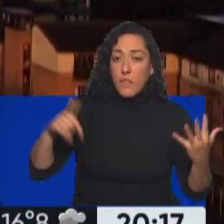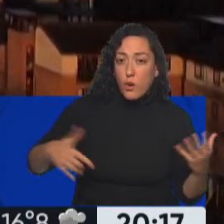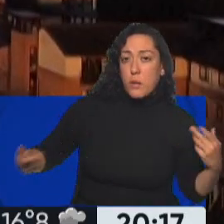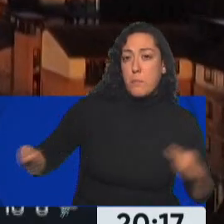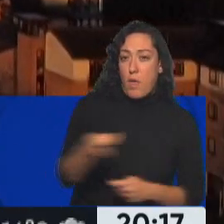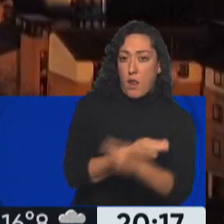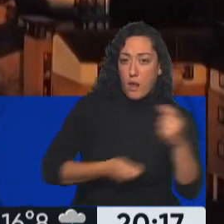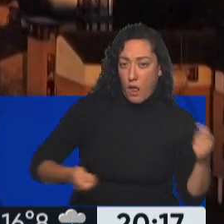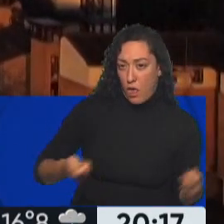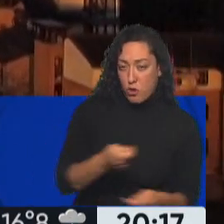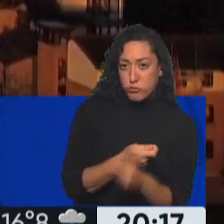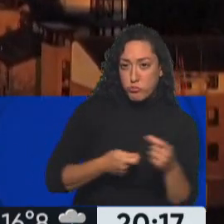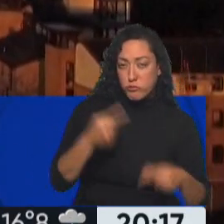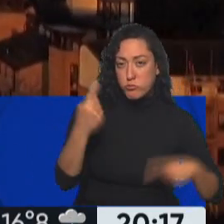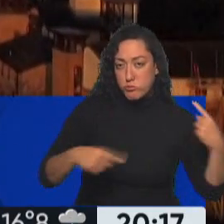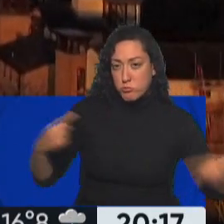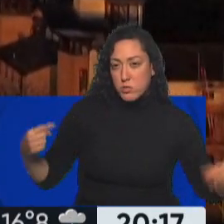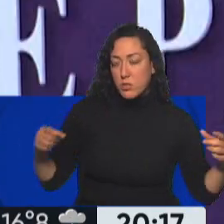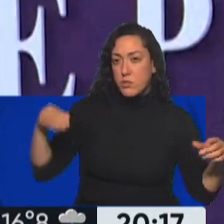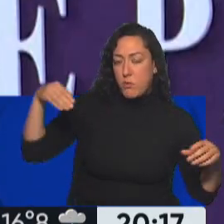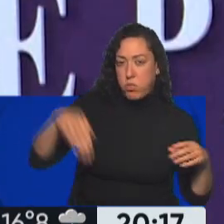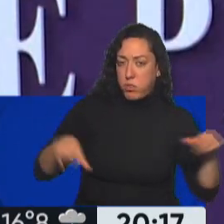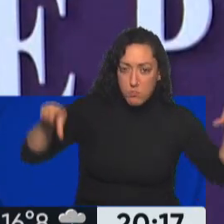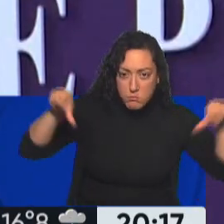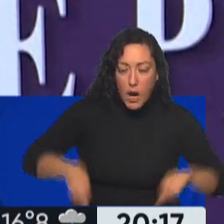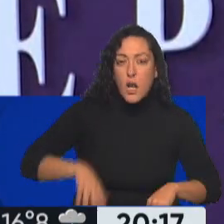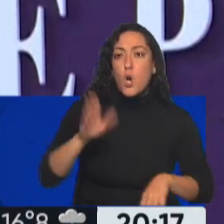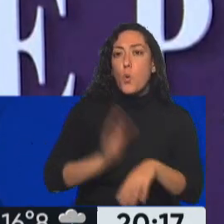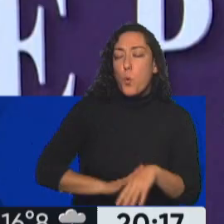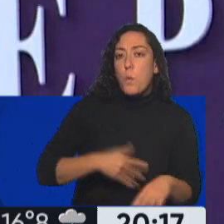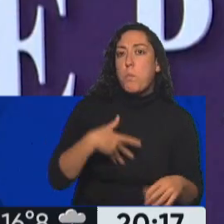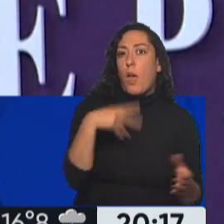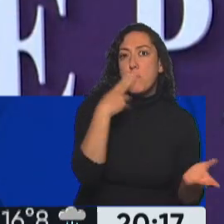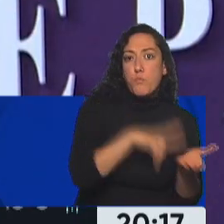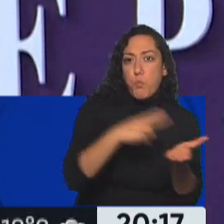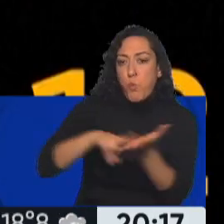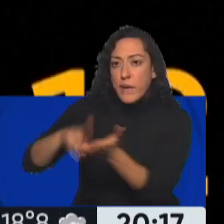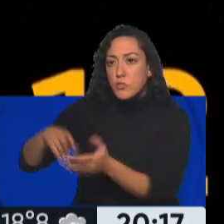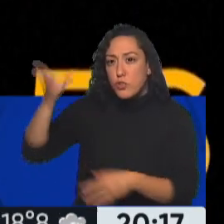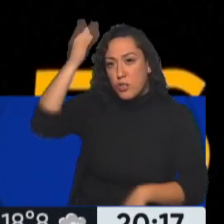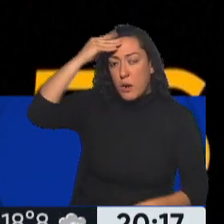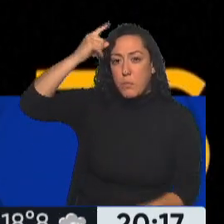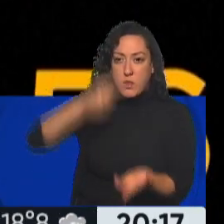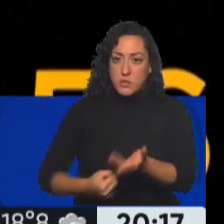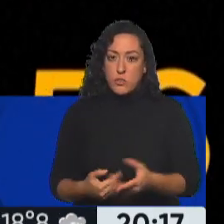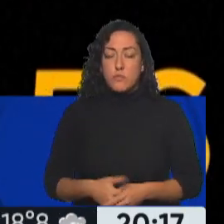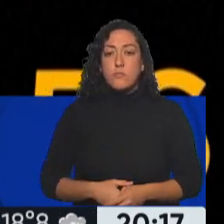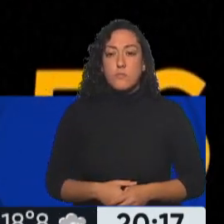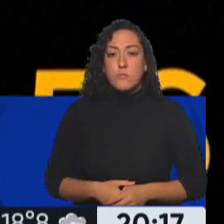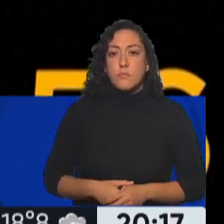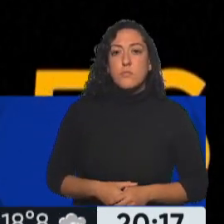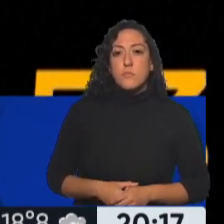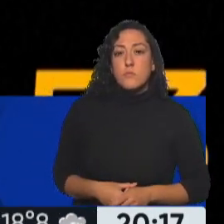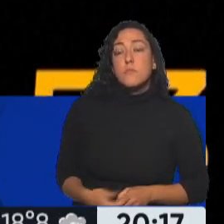mercados sufrieron, como decíamos, un fuerte desplome debido al impacto de los aranceles impuestos por el presidente Donald Trump. Y desde muy temprano,